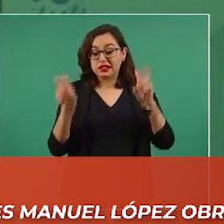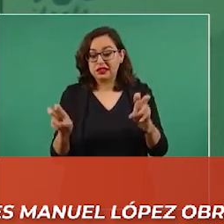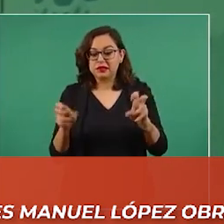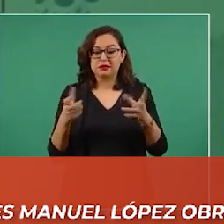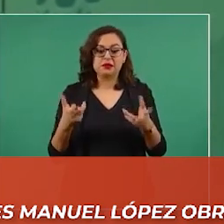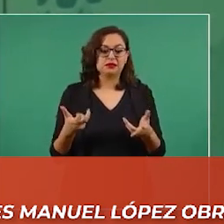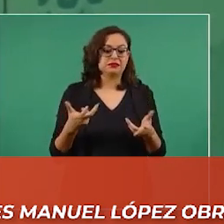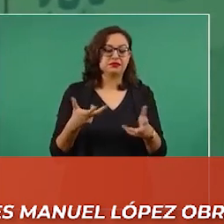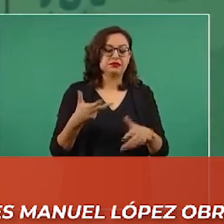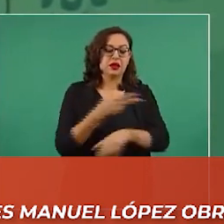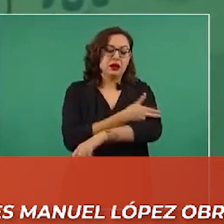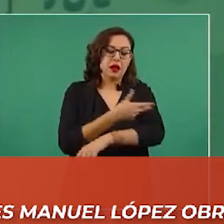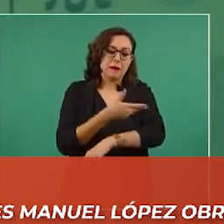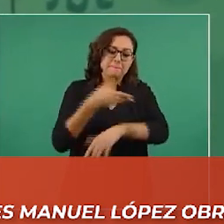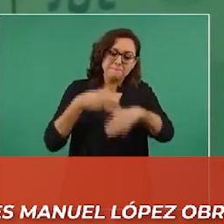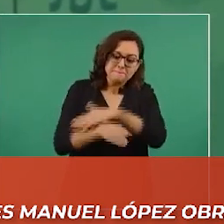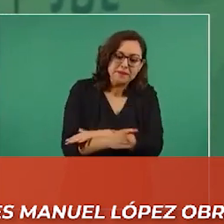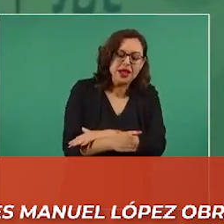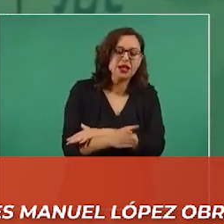estaba